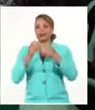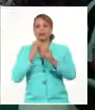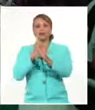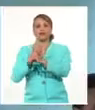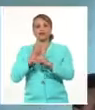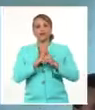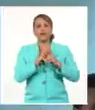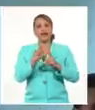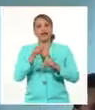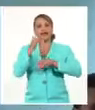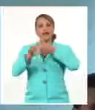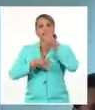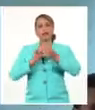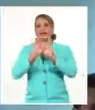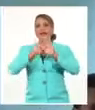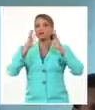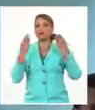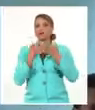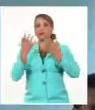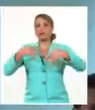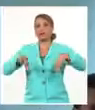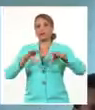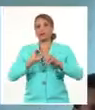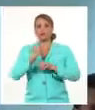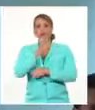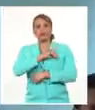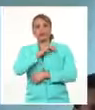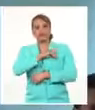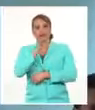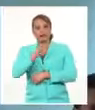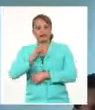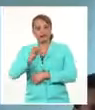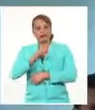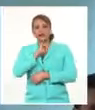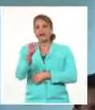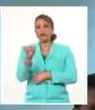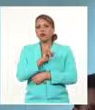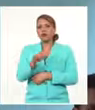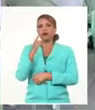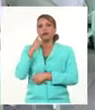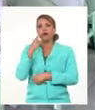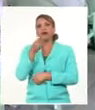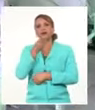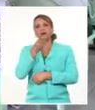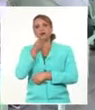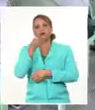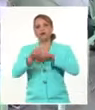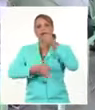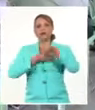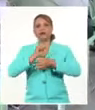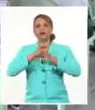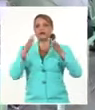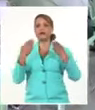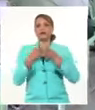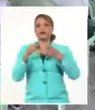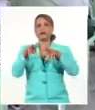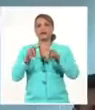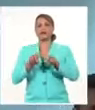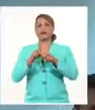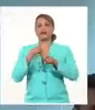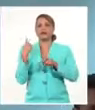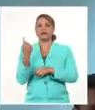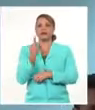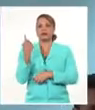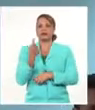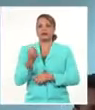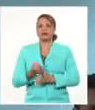actualizan sobre la situación que viven sus electores y a la vez les permiten avizorar los retos que tendrá ante sí la nueva Asamblea Nacional. Ustedes han